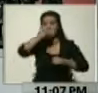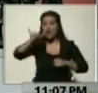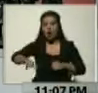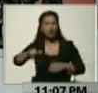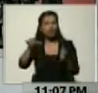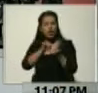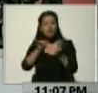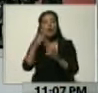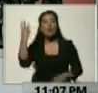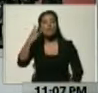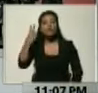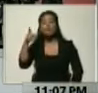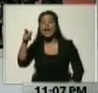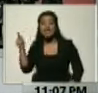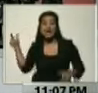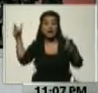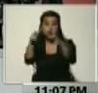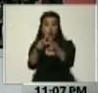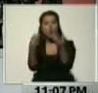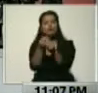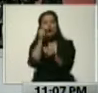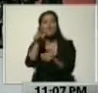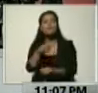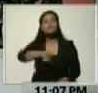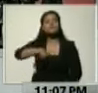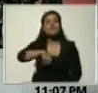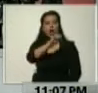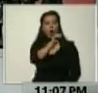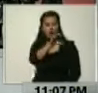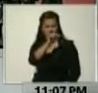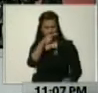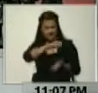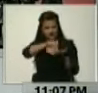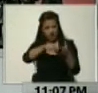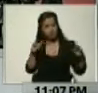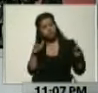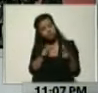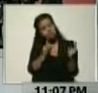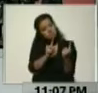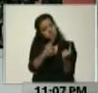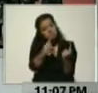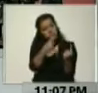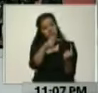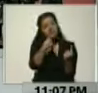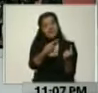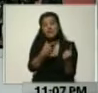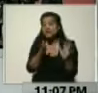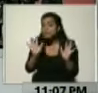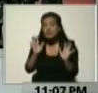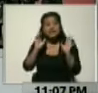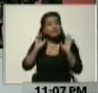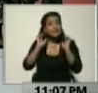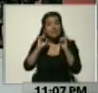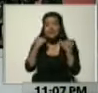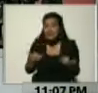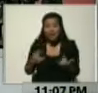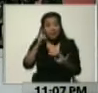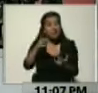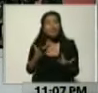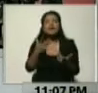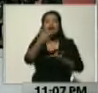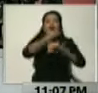Almagro, secretario general de la Organización de los Estados Americanos, para solicitar en nombre de la charca la pronta activación de la Carta Democrática